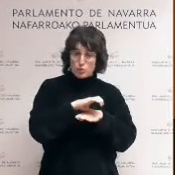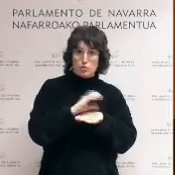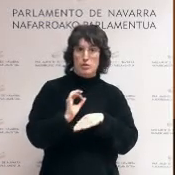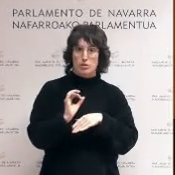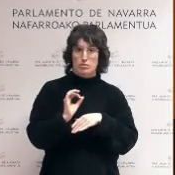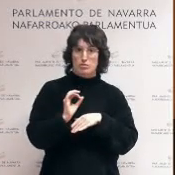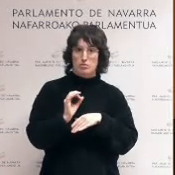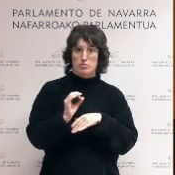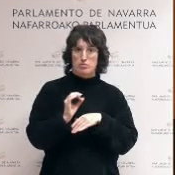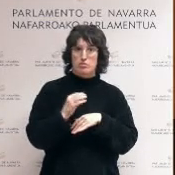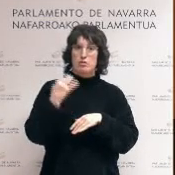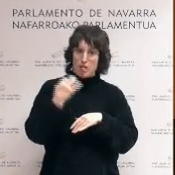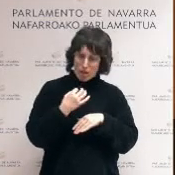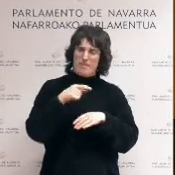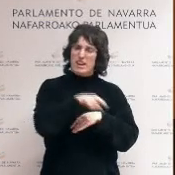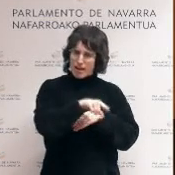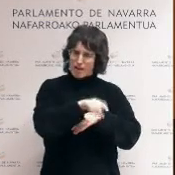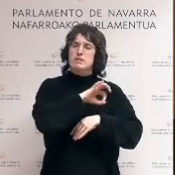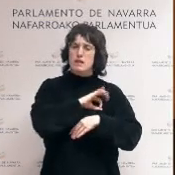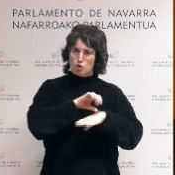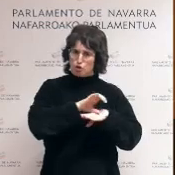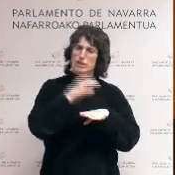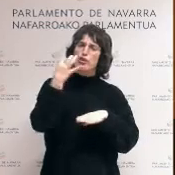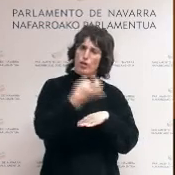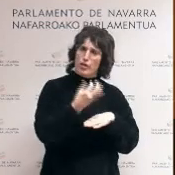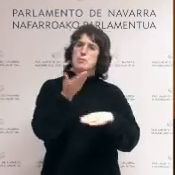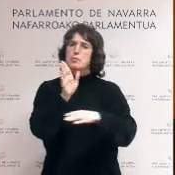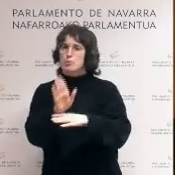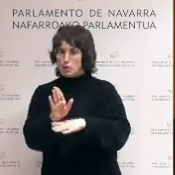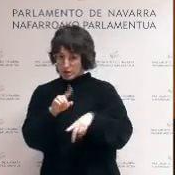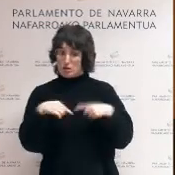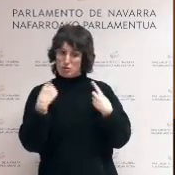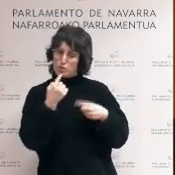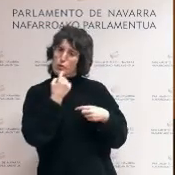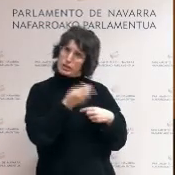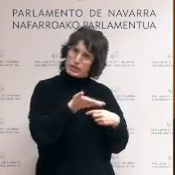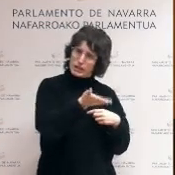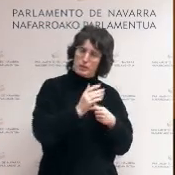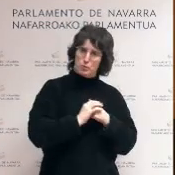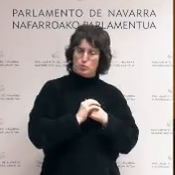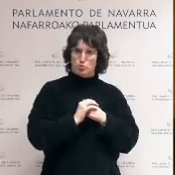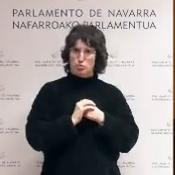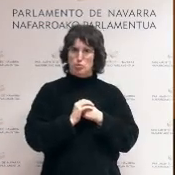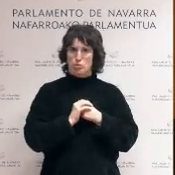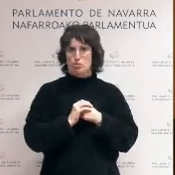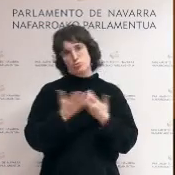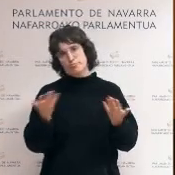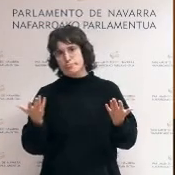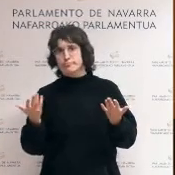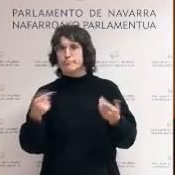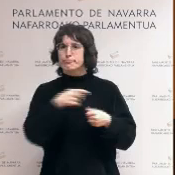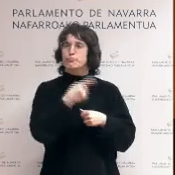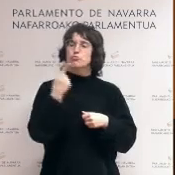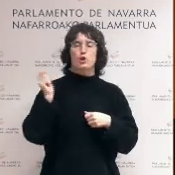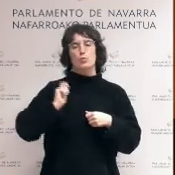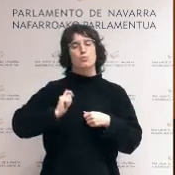propuesto el señor consejero. Se lo dijimos, que ya vale de que Intia sea superprofesional, que